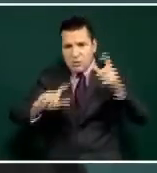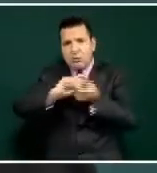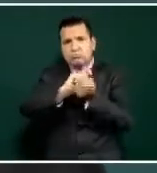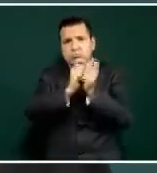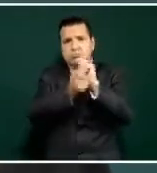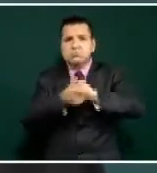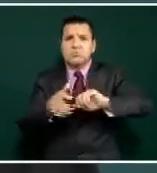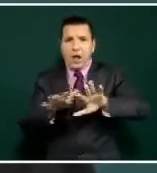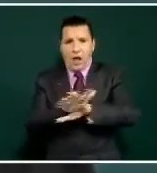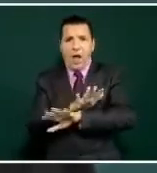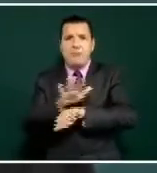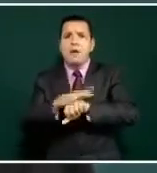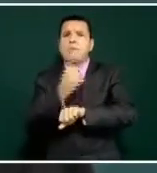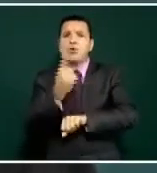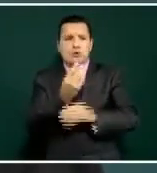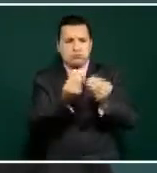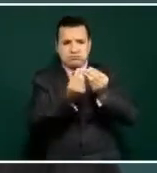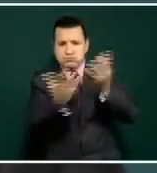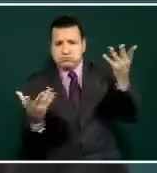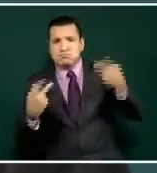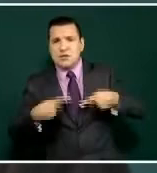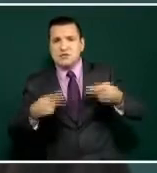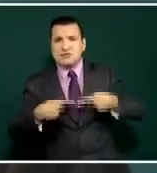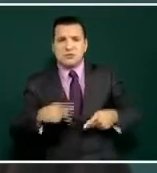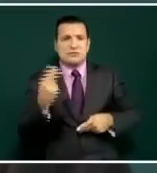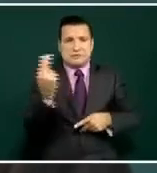gente quiere que haya un cambio